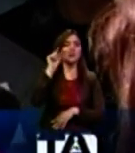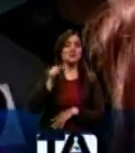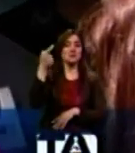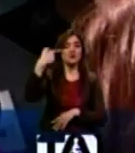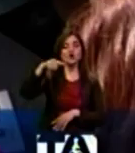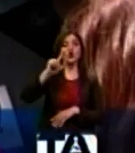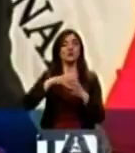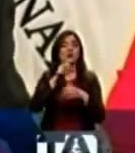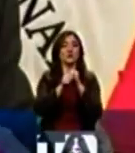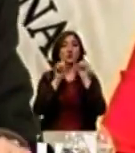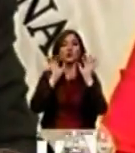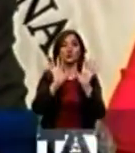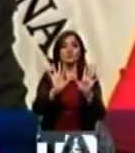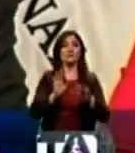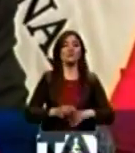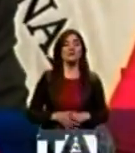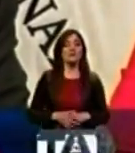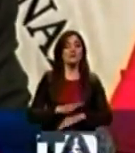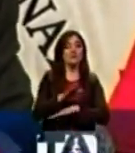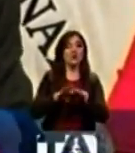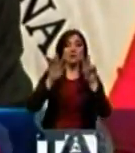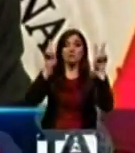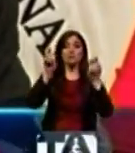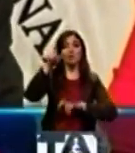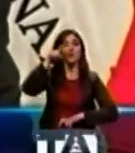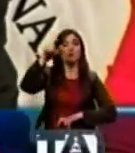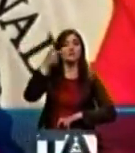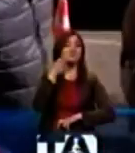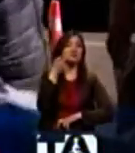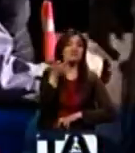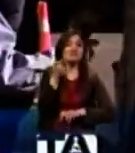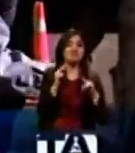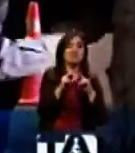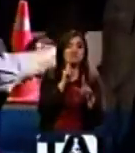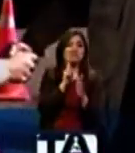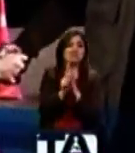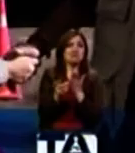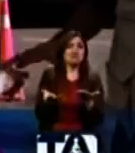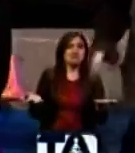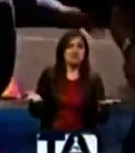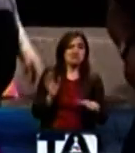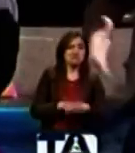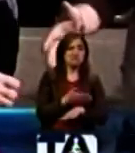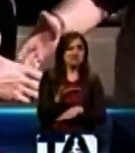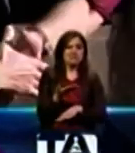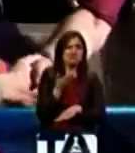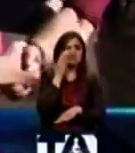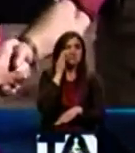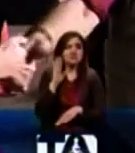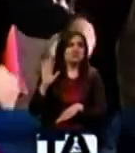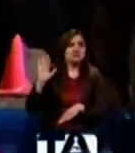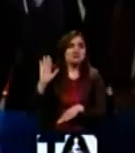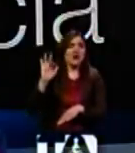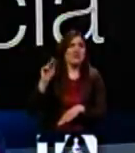millones durante 10 años. Al respecto se refirió el fiscal general del estado, quien dijo desconocer la denuncia por la que hoy fueron llamados al despacho de la